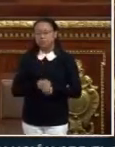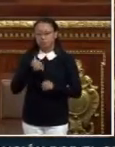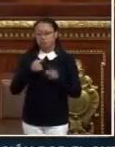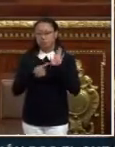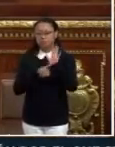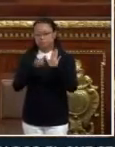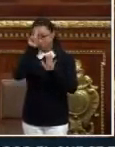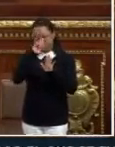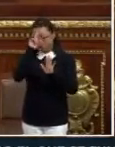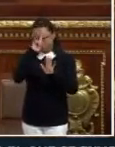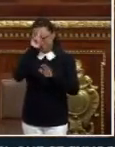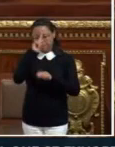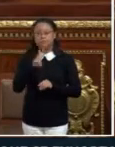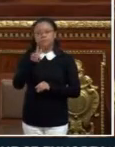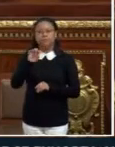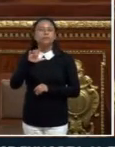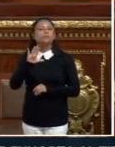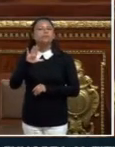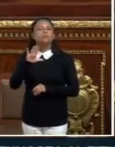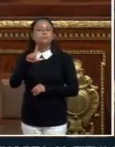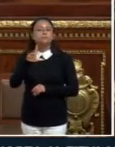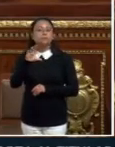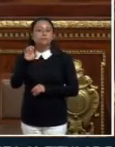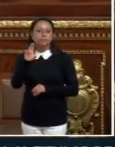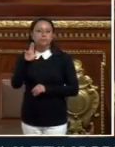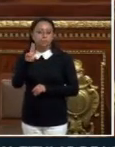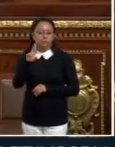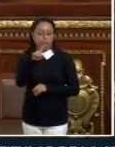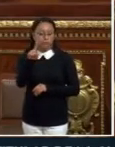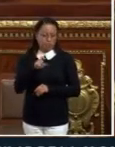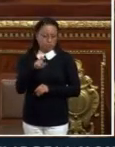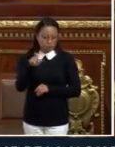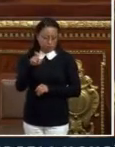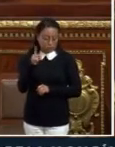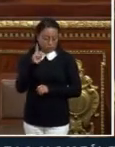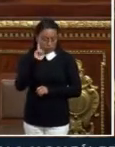una feminista afrodescendiente interseccional muy brillante.